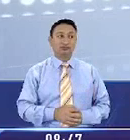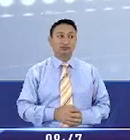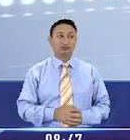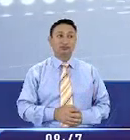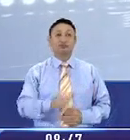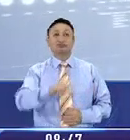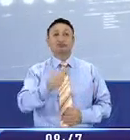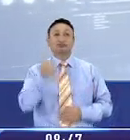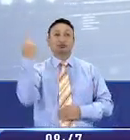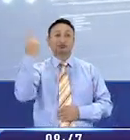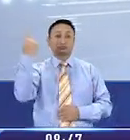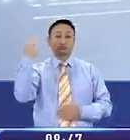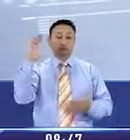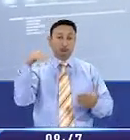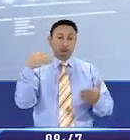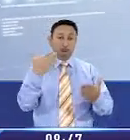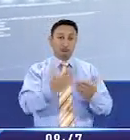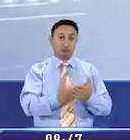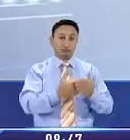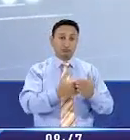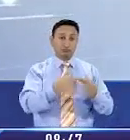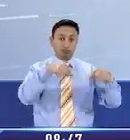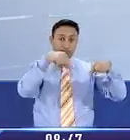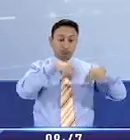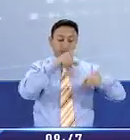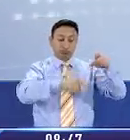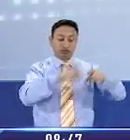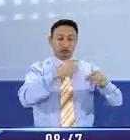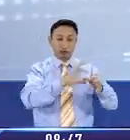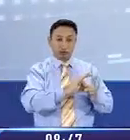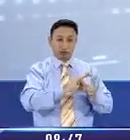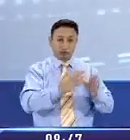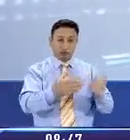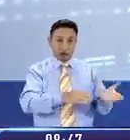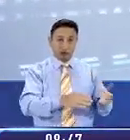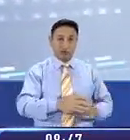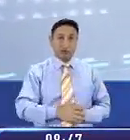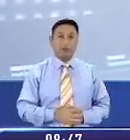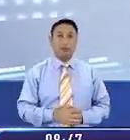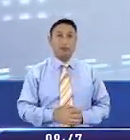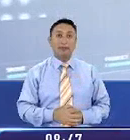otro helicóptero con personal para descender al área donde murieron sus compañeros.